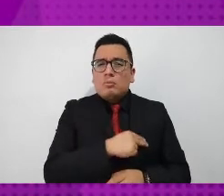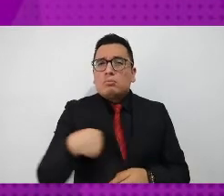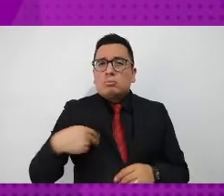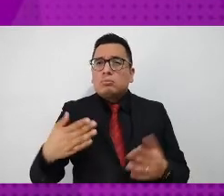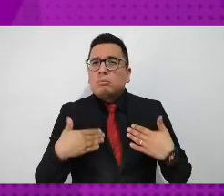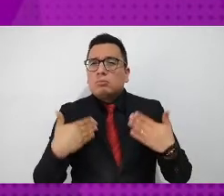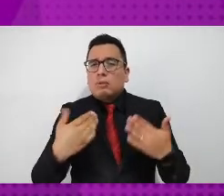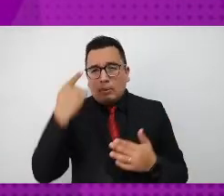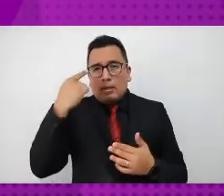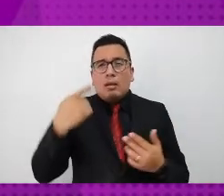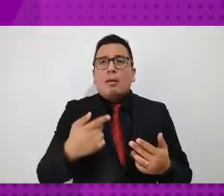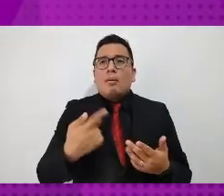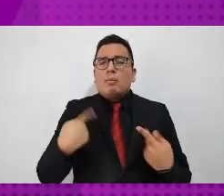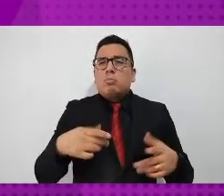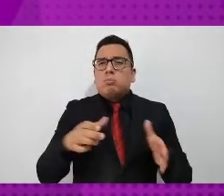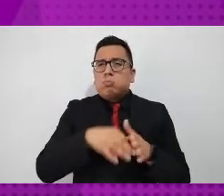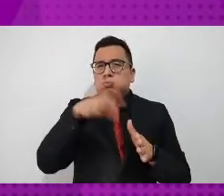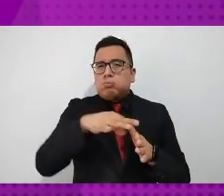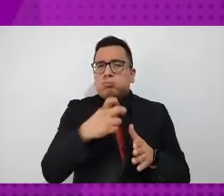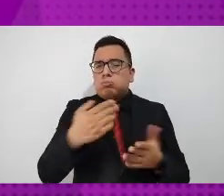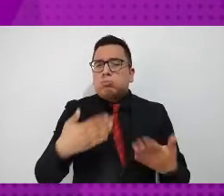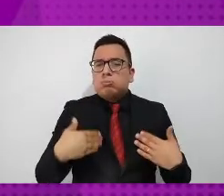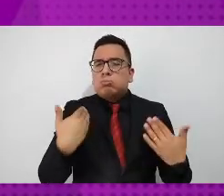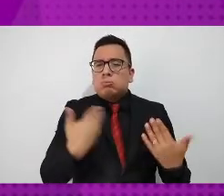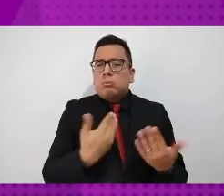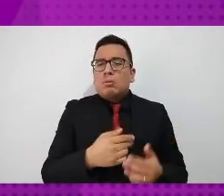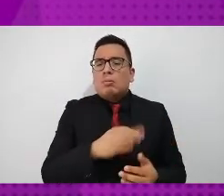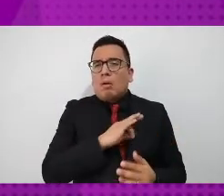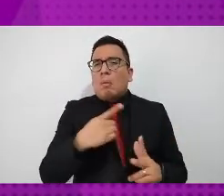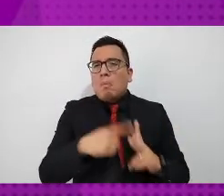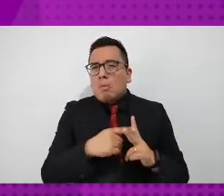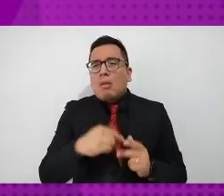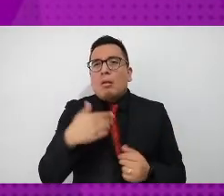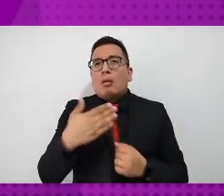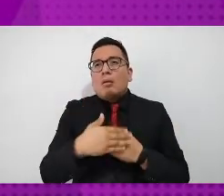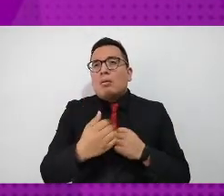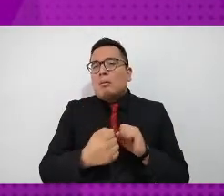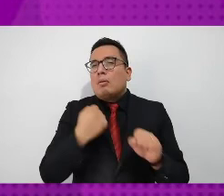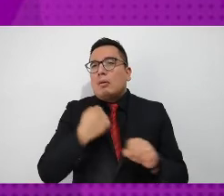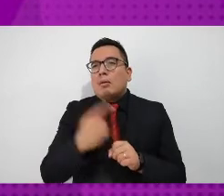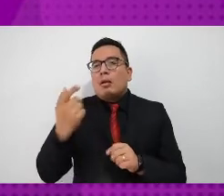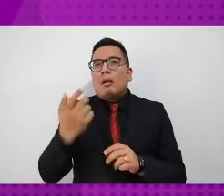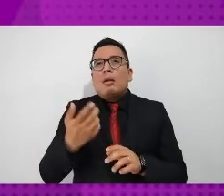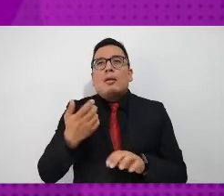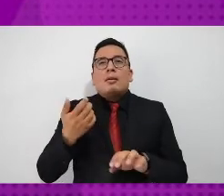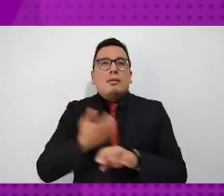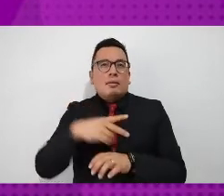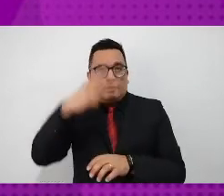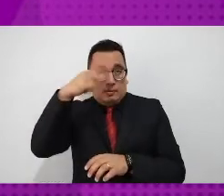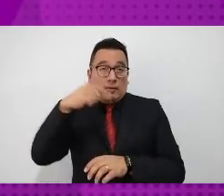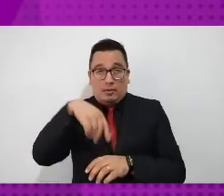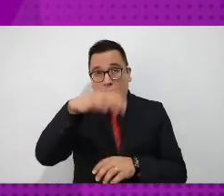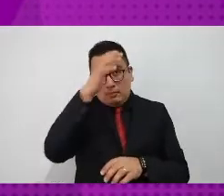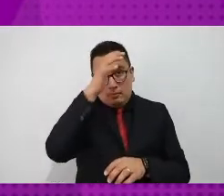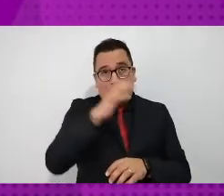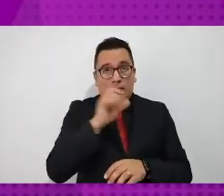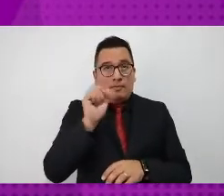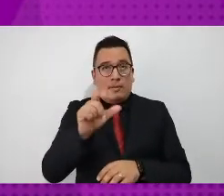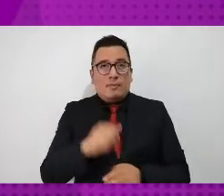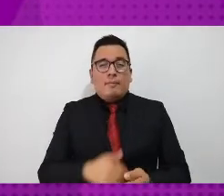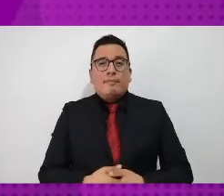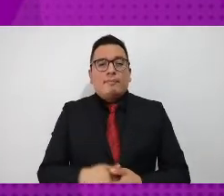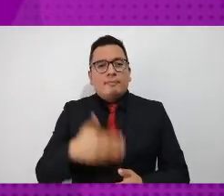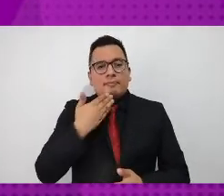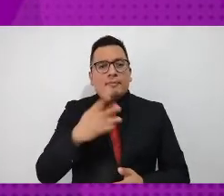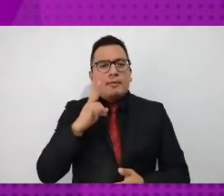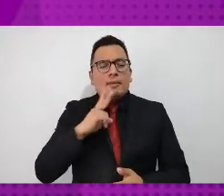garantía de que voto cuenta y se cuenta y así va a ocurrir el siguiente año en estado de mexico y evidentemente en coahuila muy bien